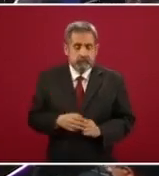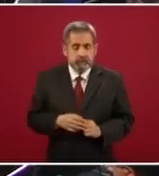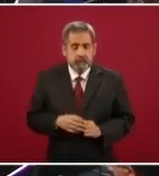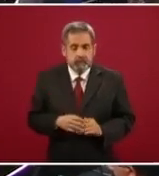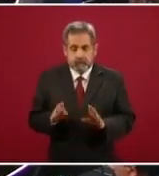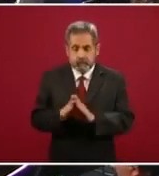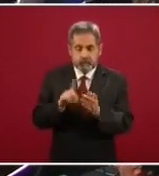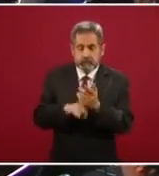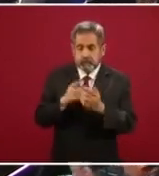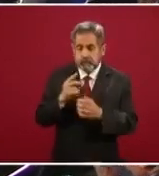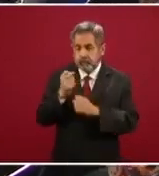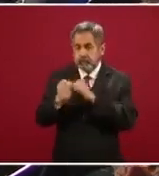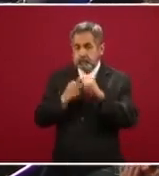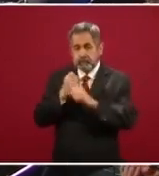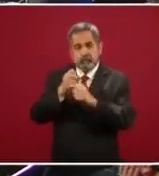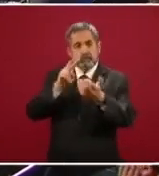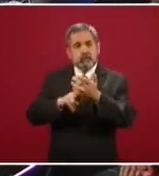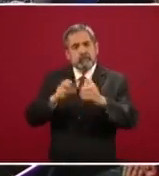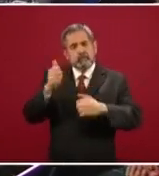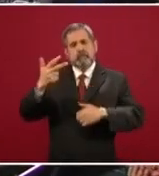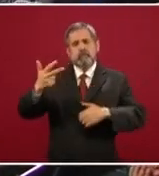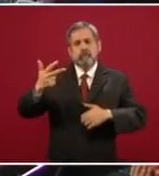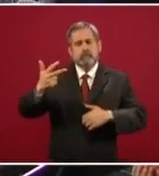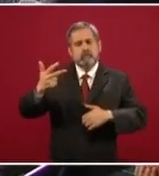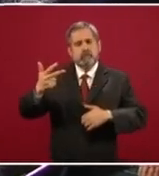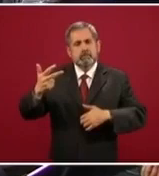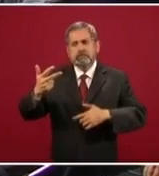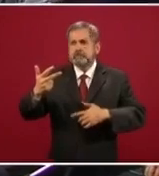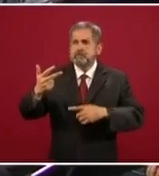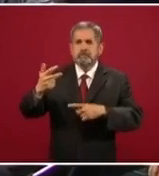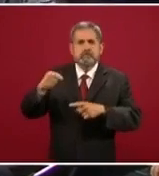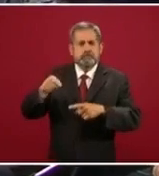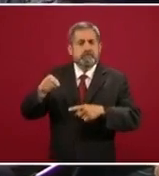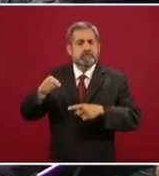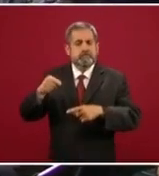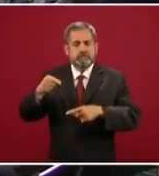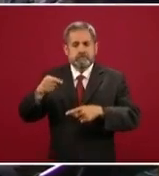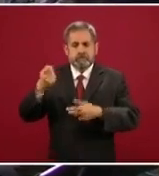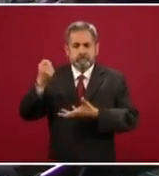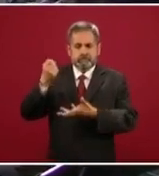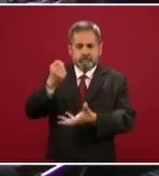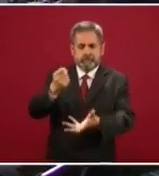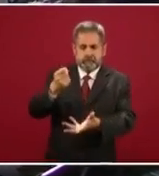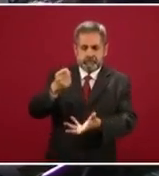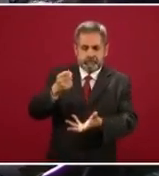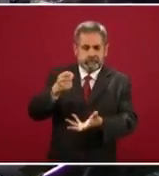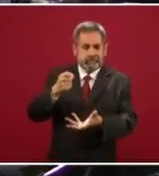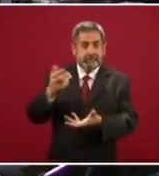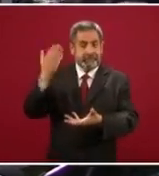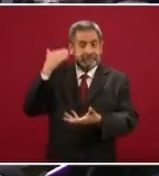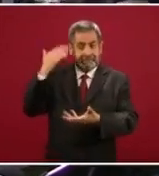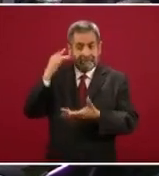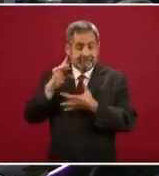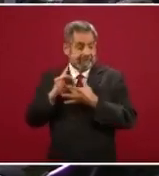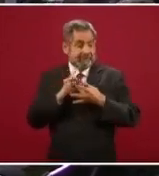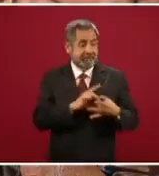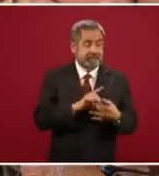como en el 2008. En el 2008 el presupuesto dependía